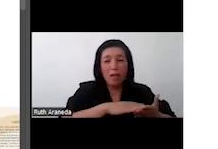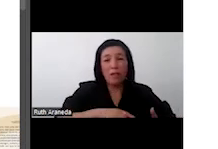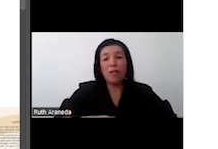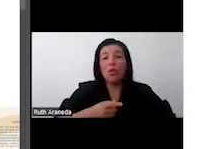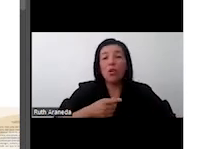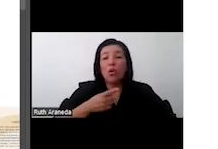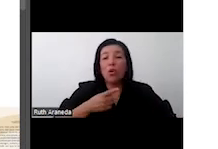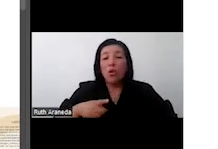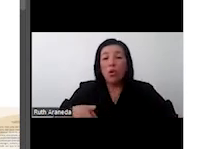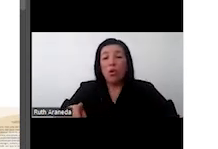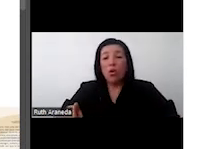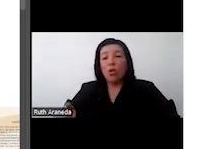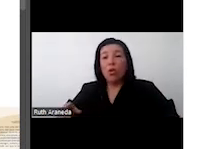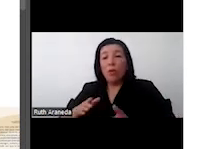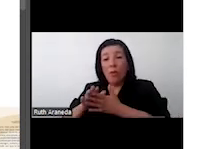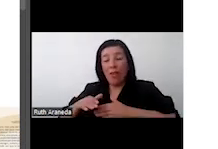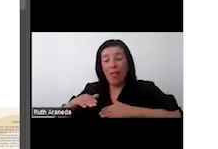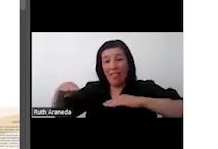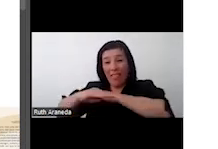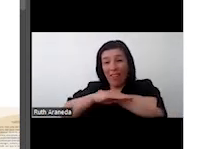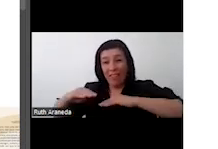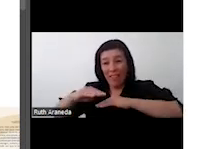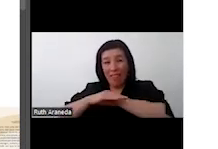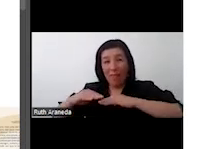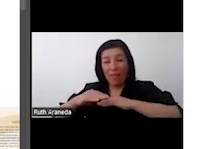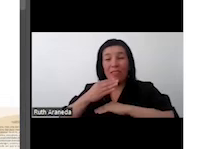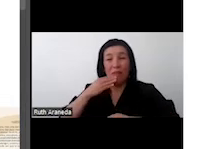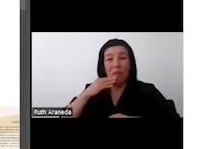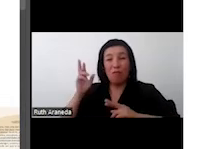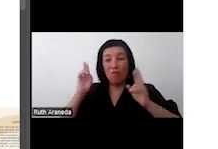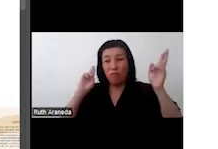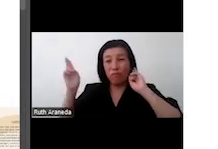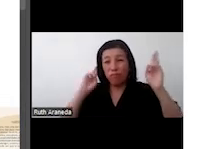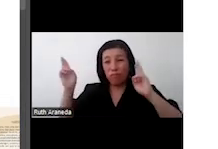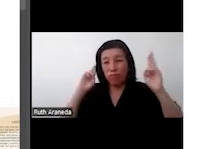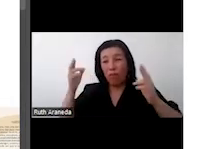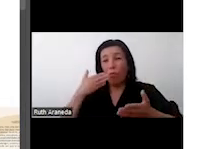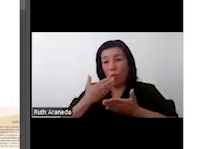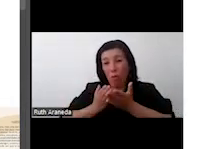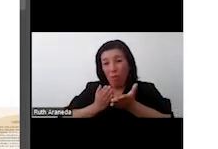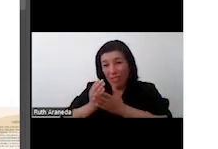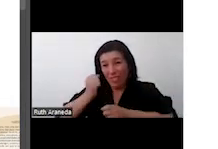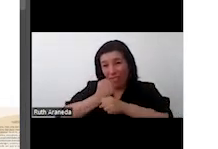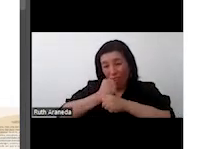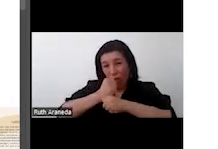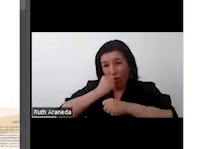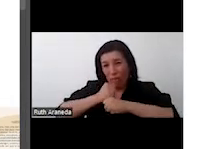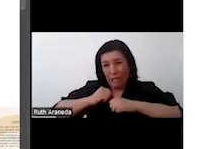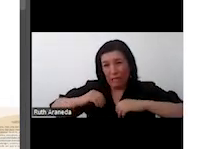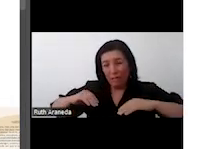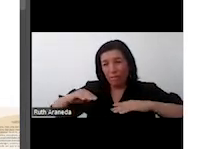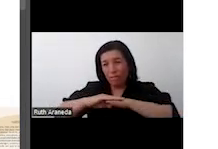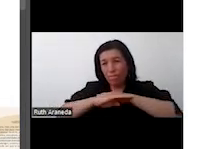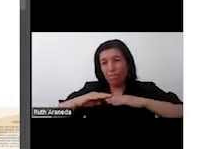es la instalación de la carretera, sino que también los sonidos que se van provocando tanto en la construcción de la carretera, como también los